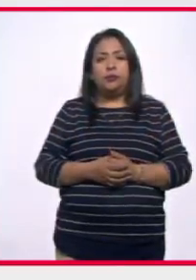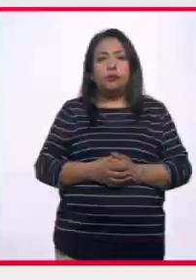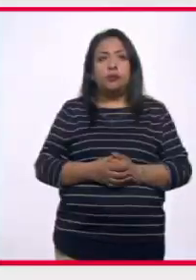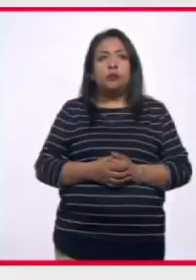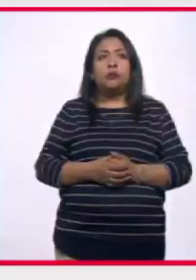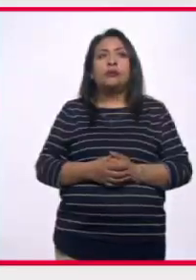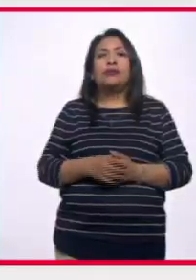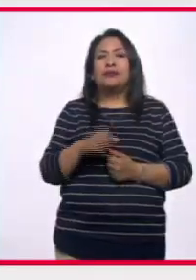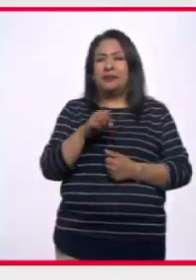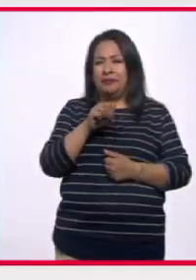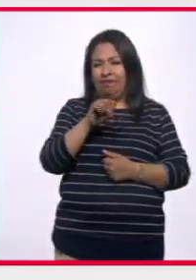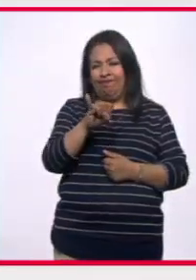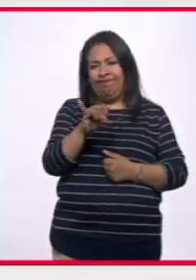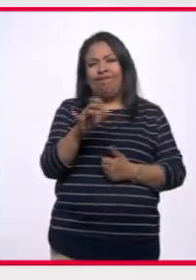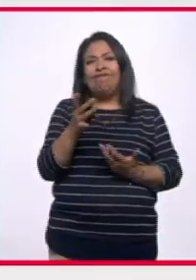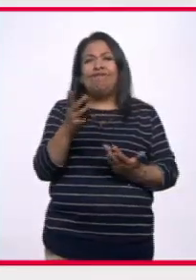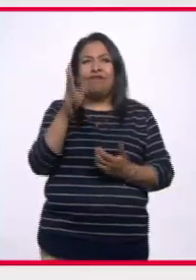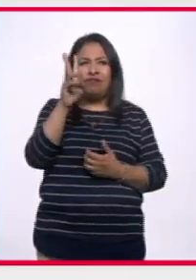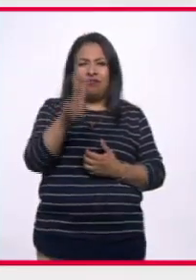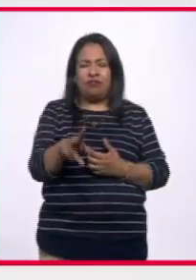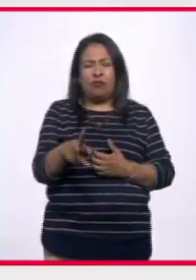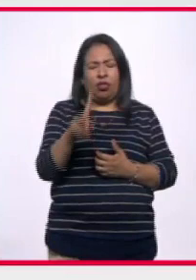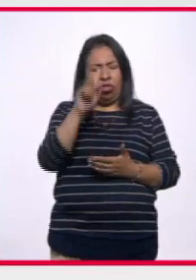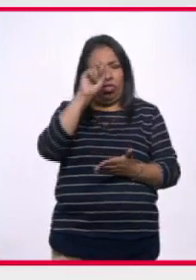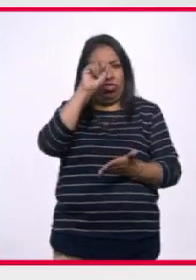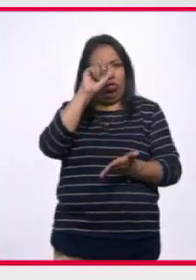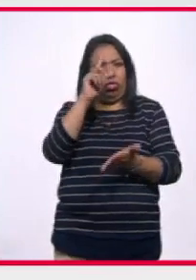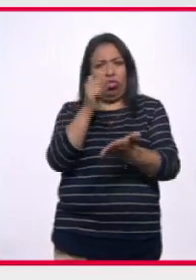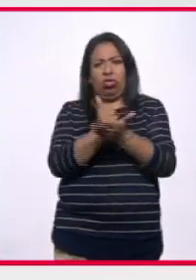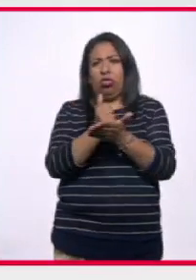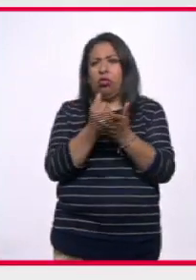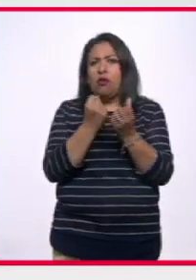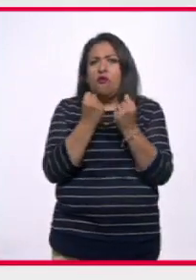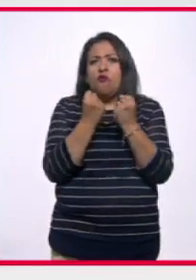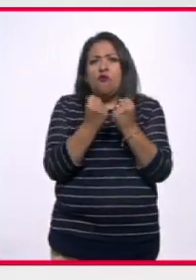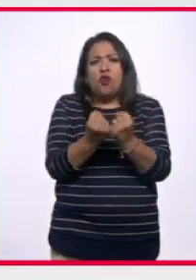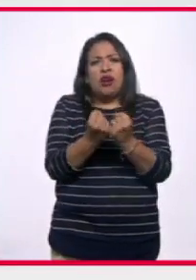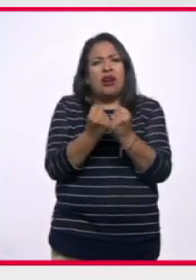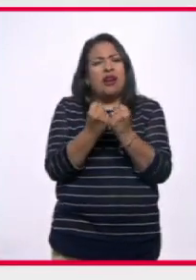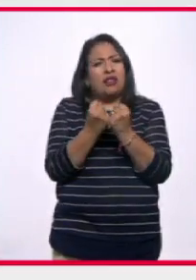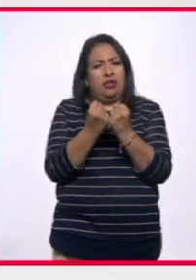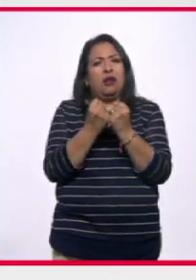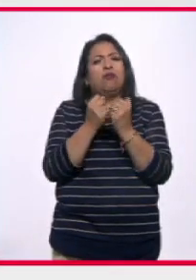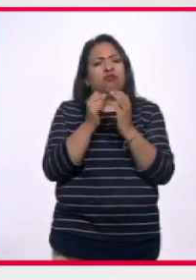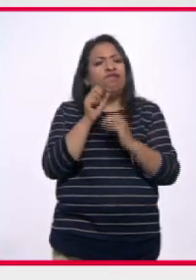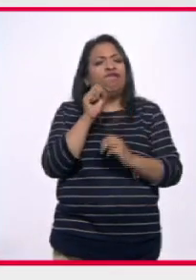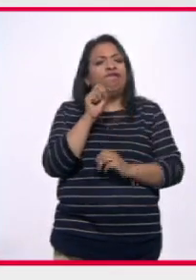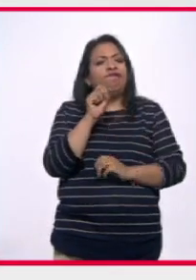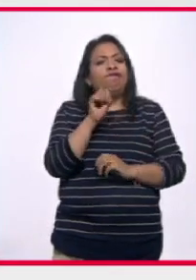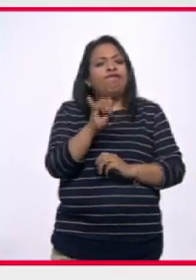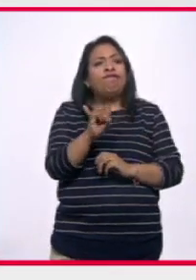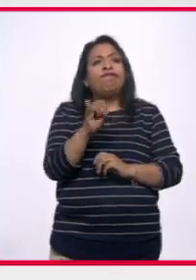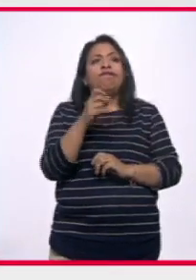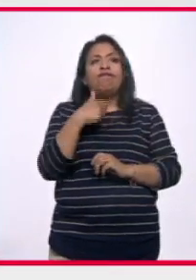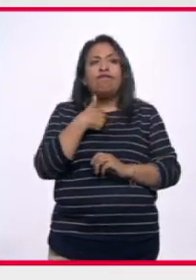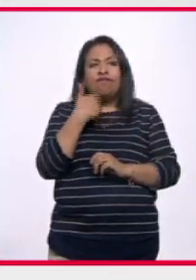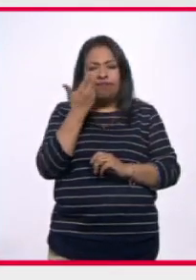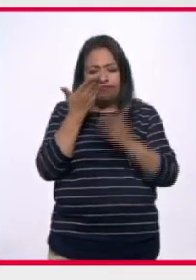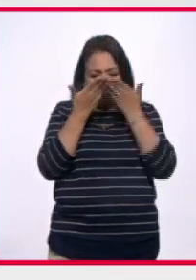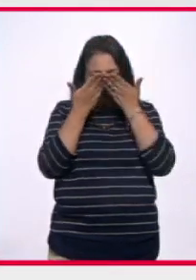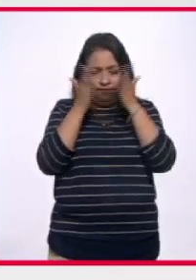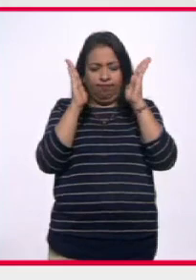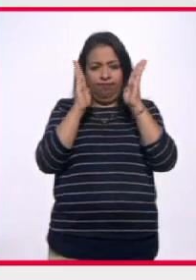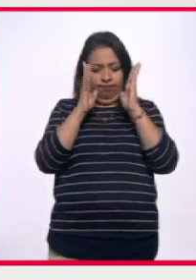pero si fue digamos que dejó una herida una herida marcada muy muy contundente que trató de abrir y de